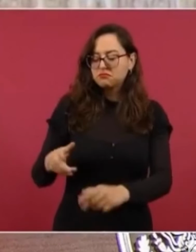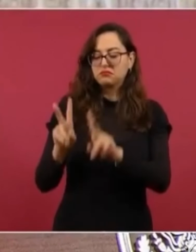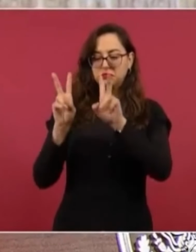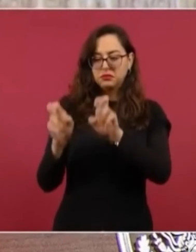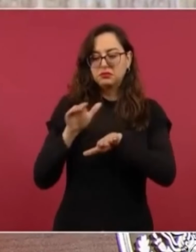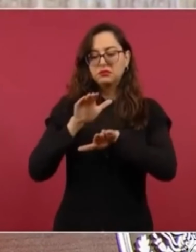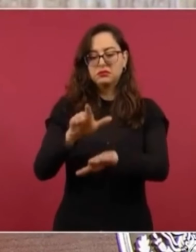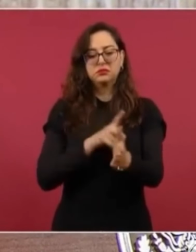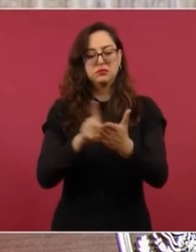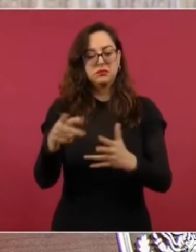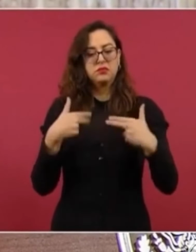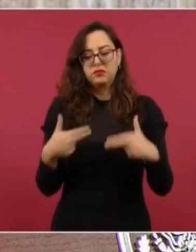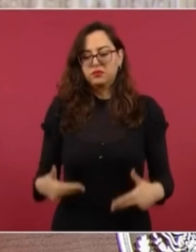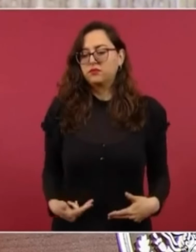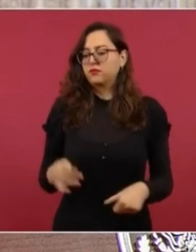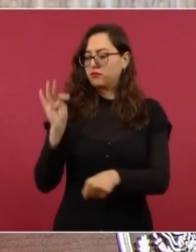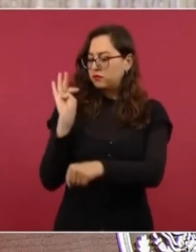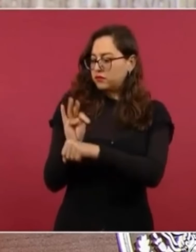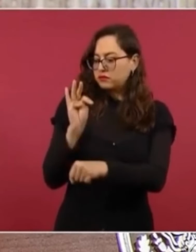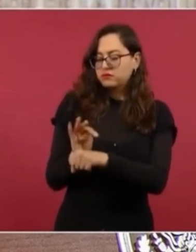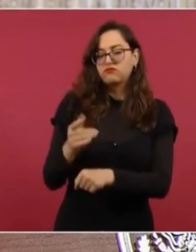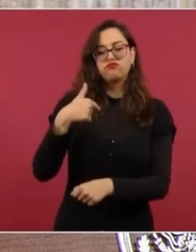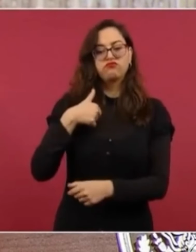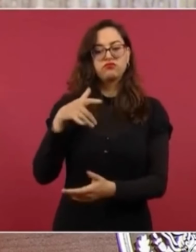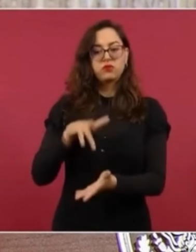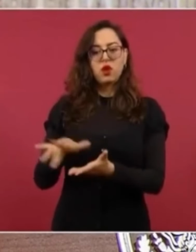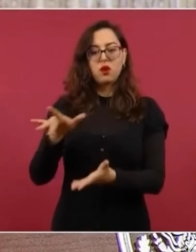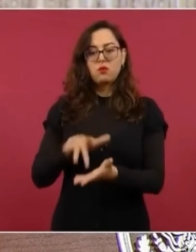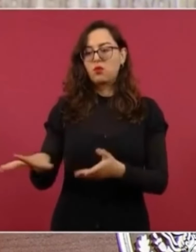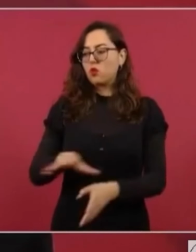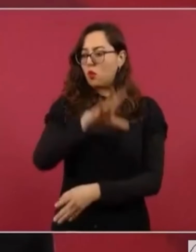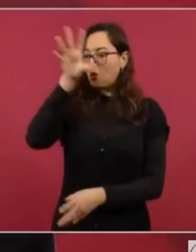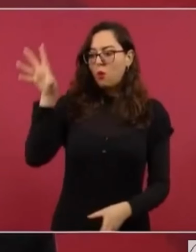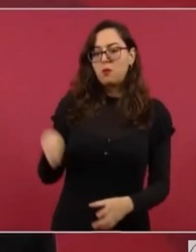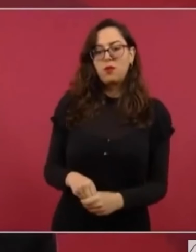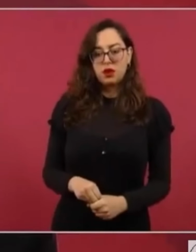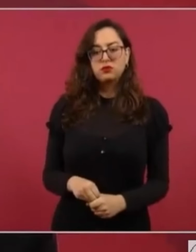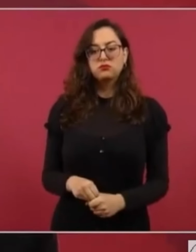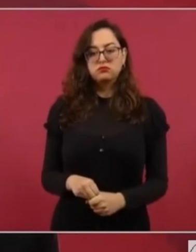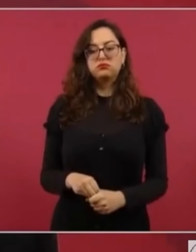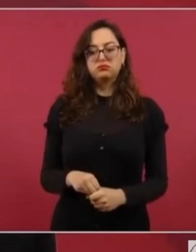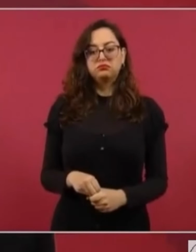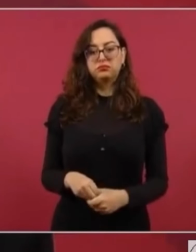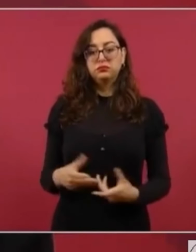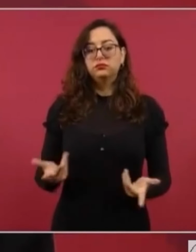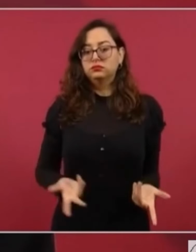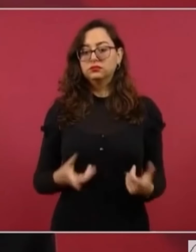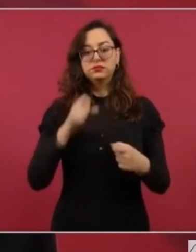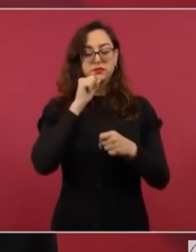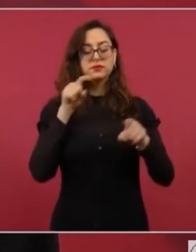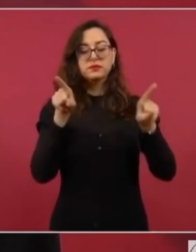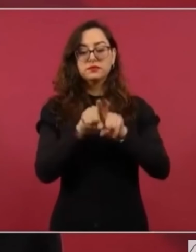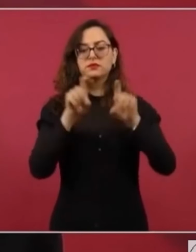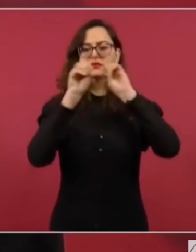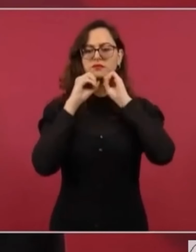humanos y también para resolver sobre estos organismos